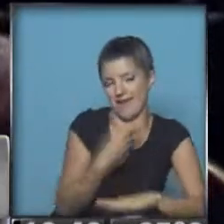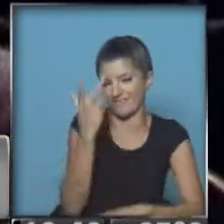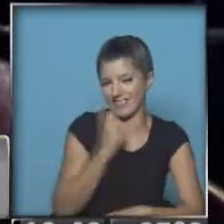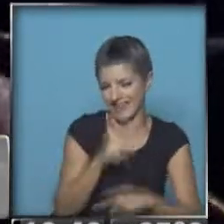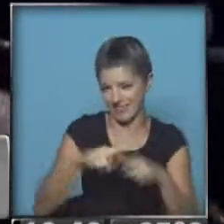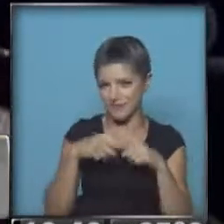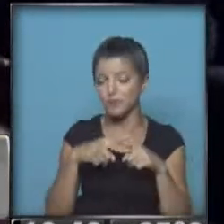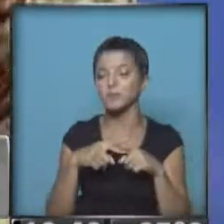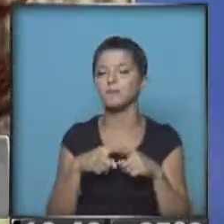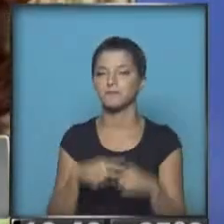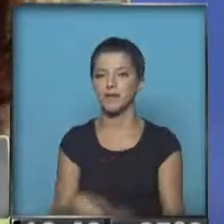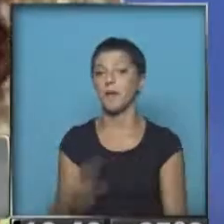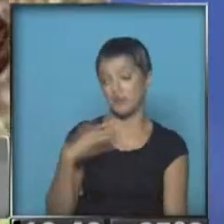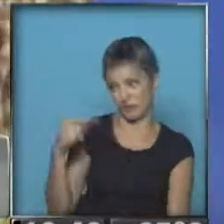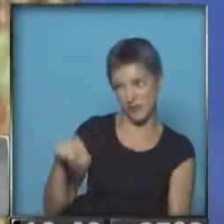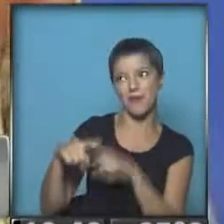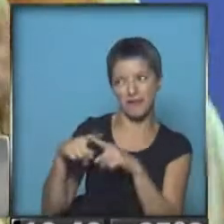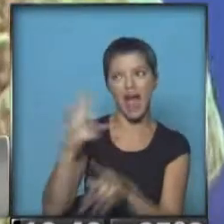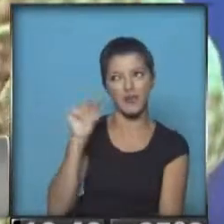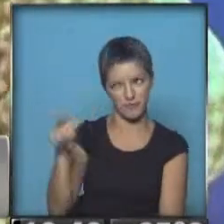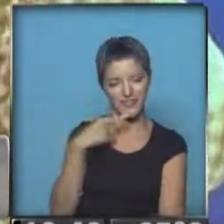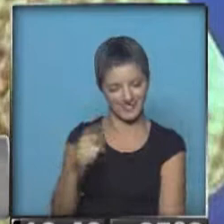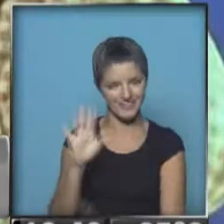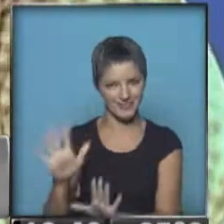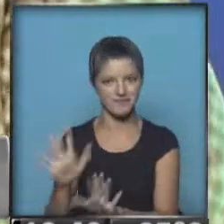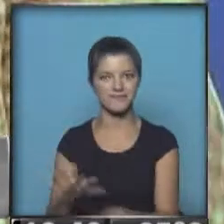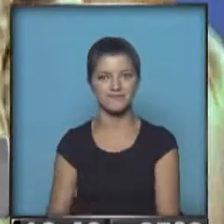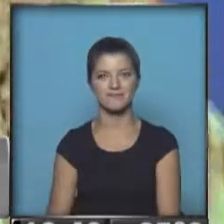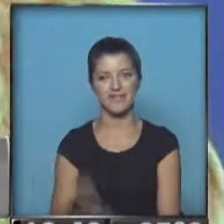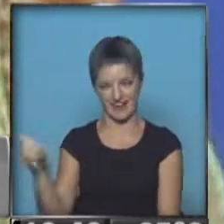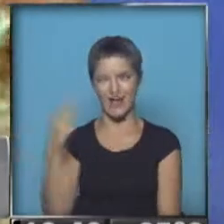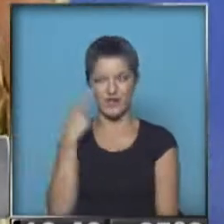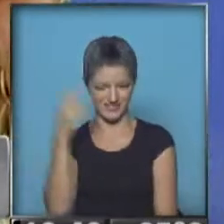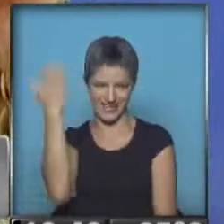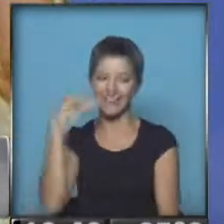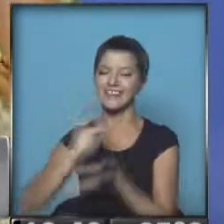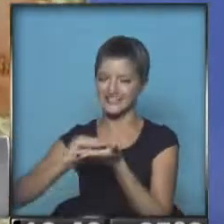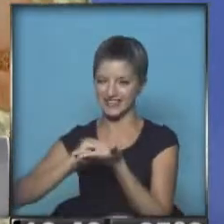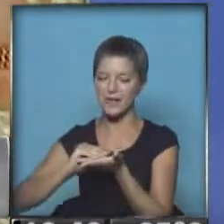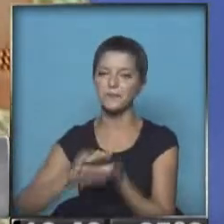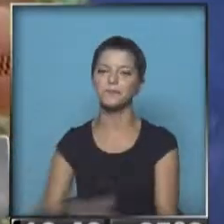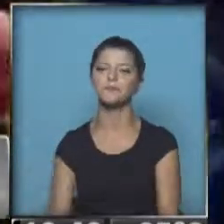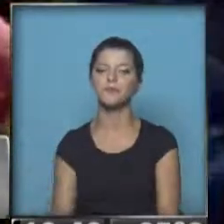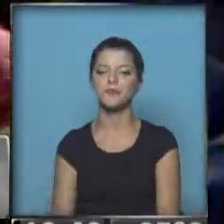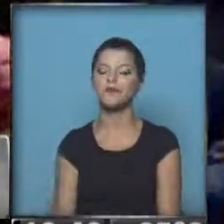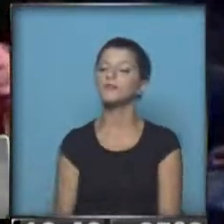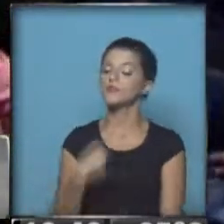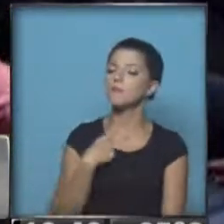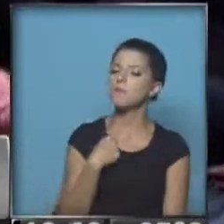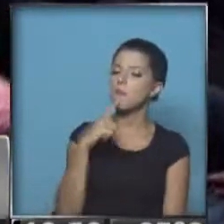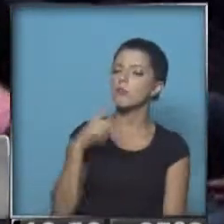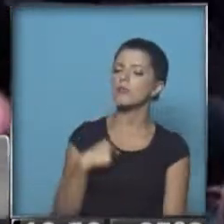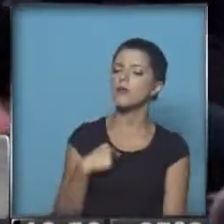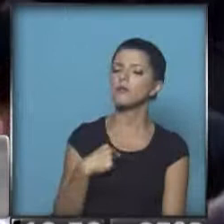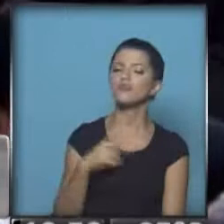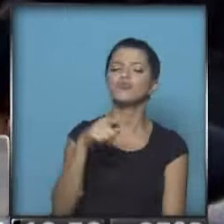me gustó. Por eso te voy a debatir ahora una cosa que dijiste ahí. Tienes razón, me conoce el Senado. Y me acuerdo que me preguntaron,